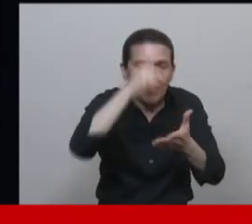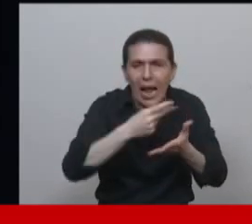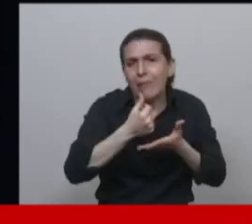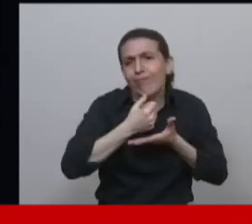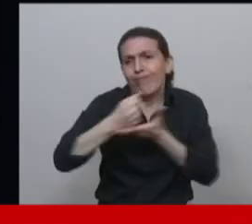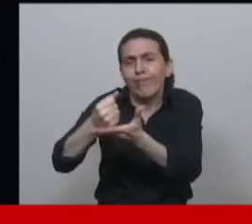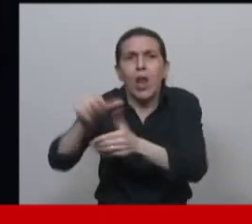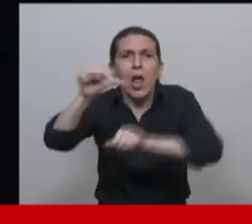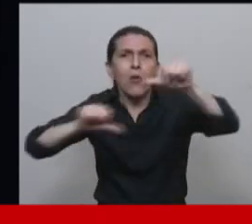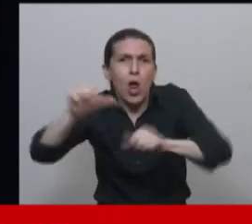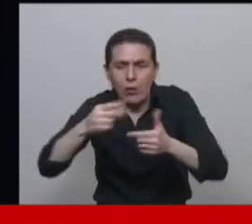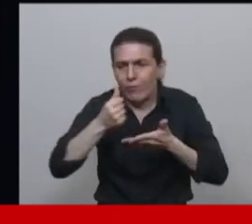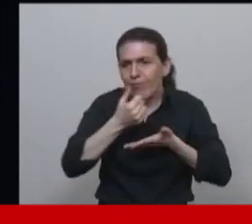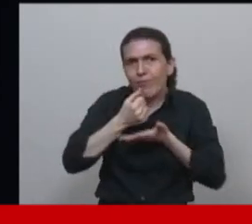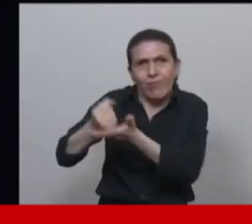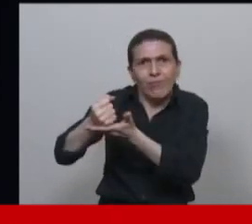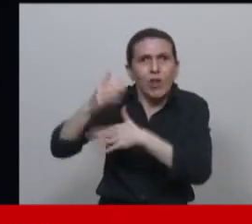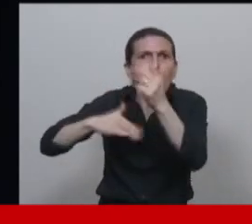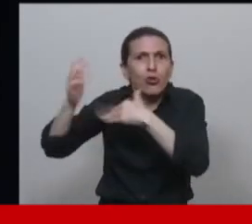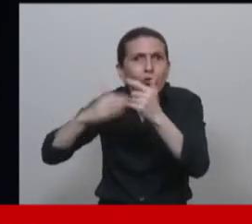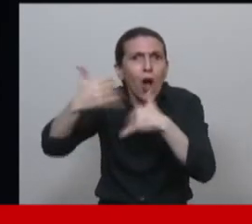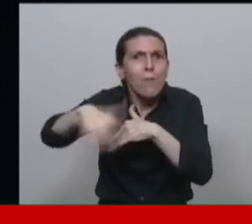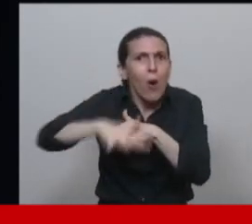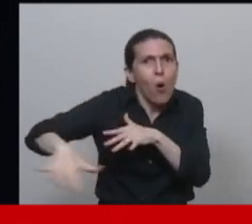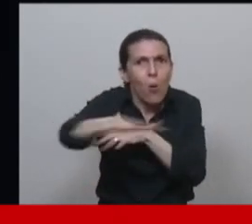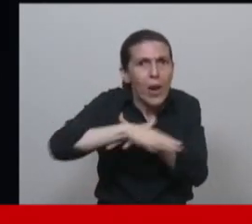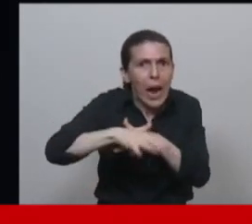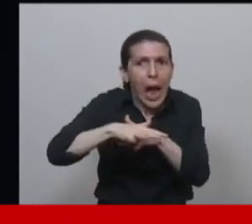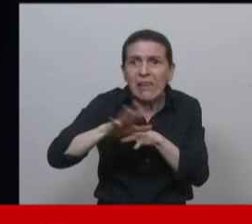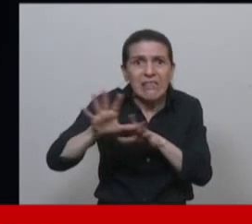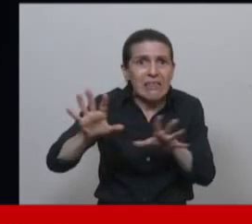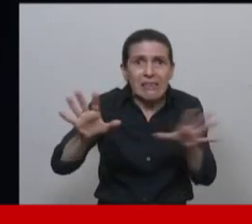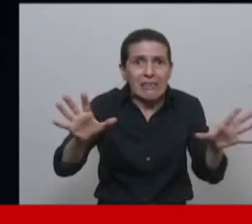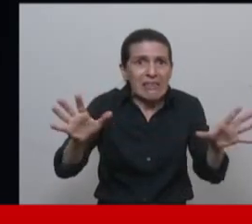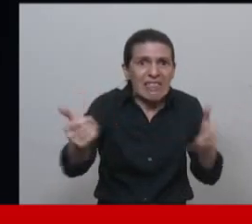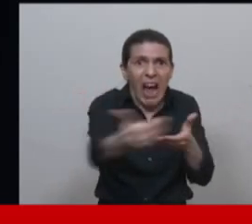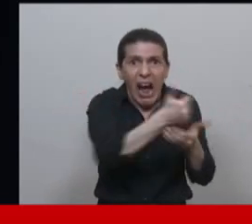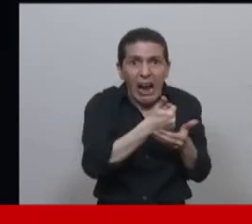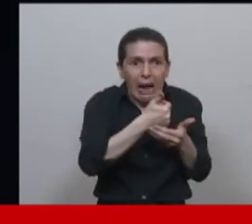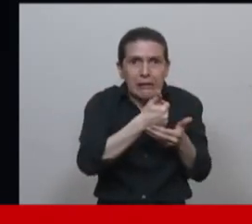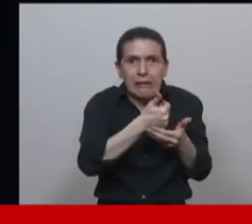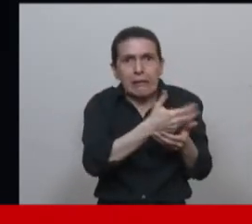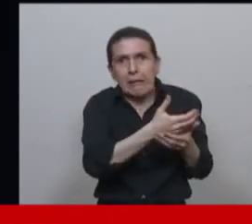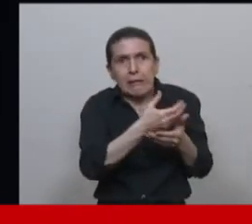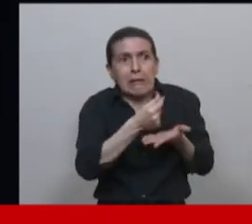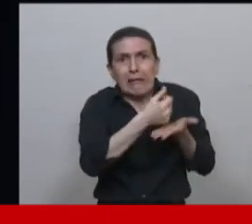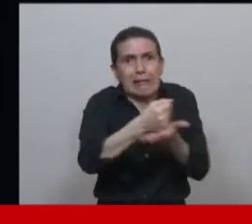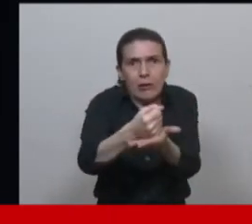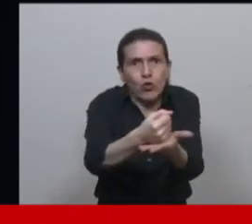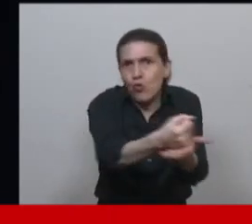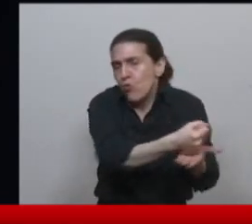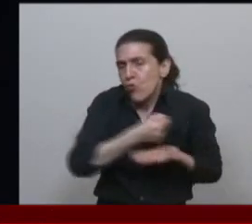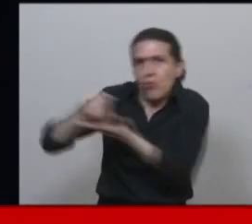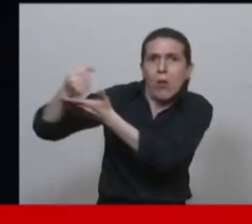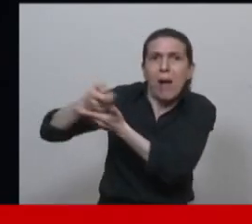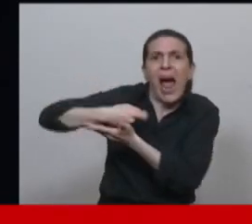para la infraestructura, de poder dejar de destinarlos al pago de deudas externas que terminaban resultando